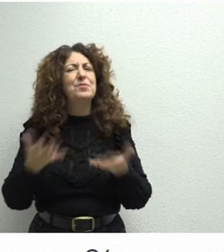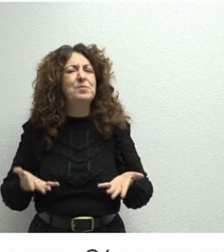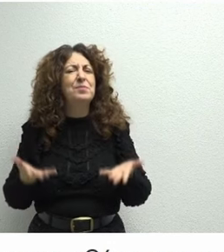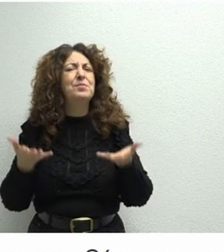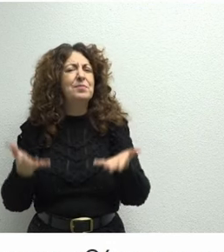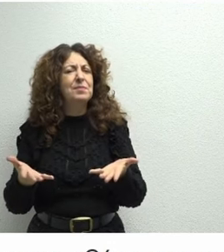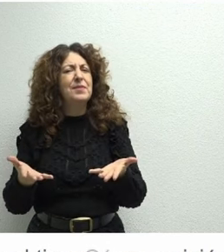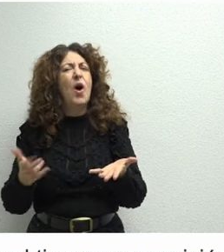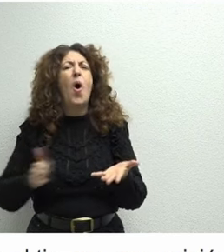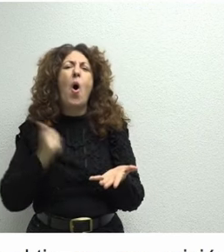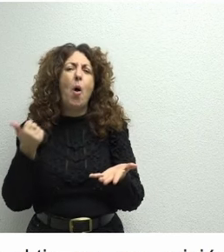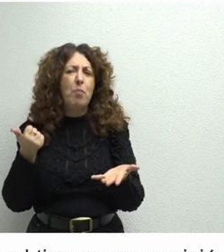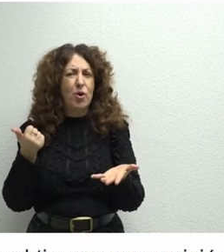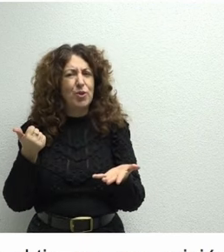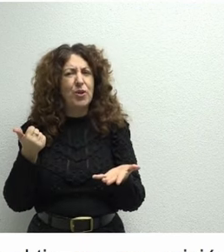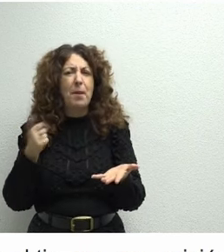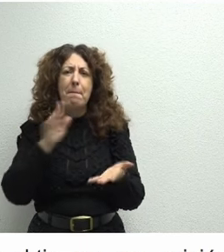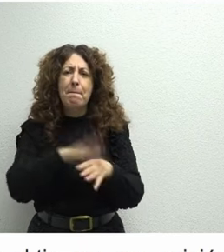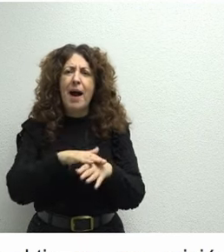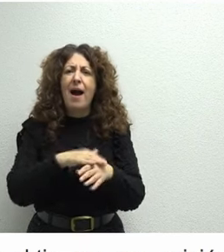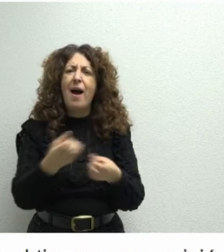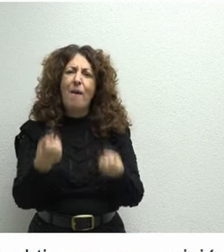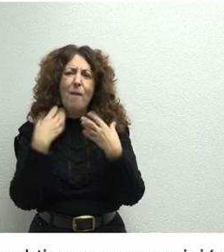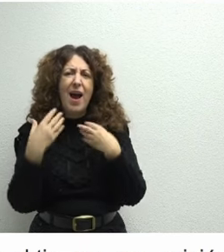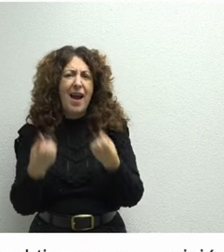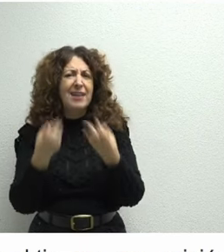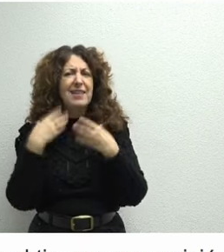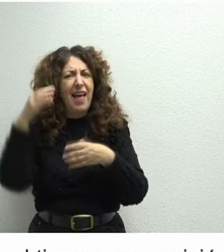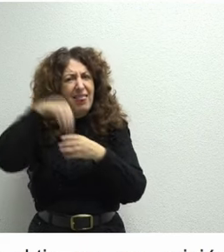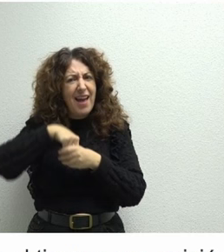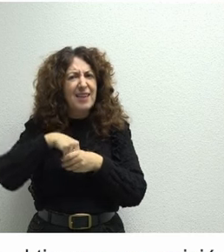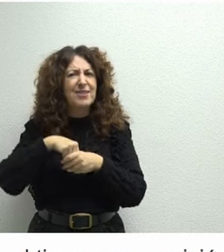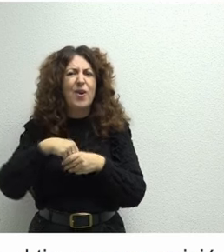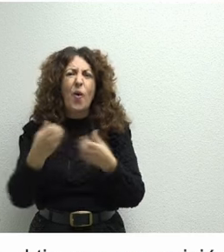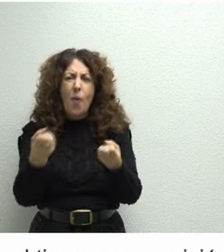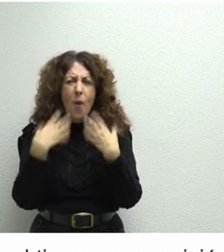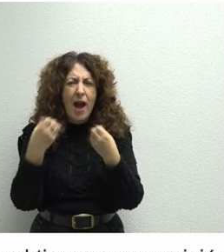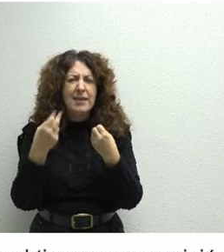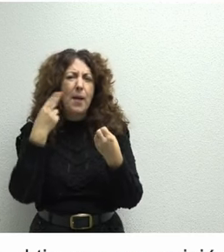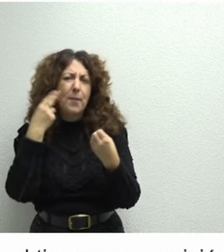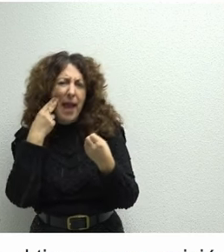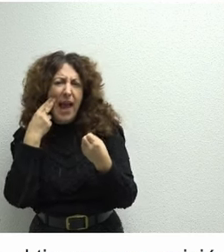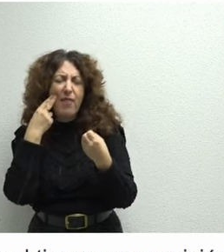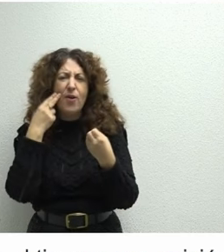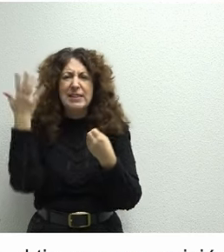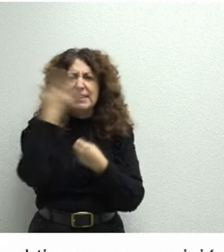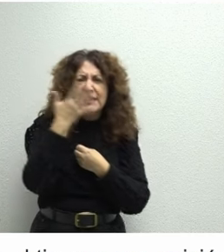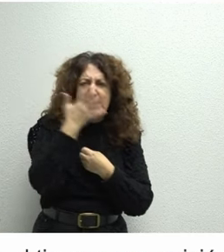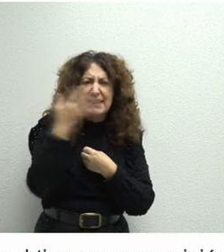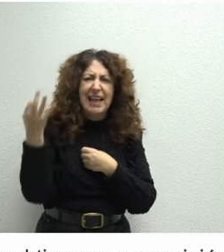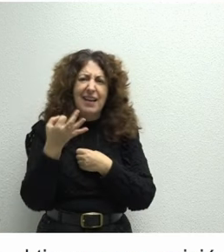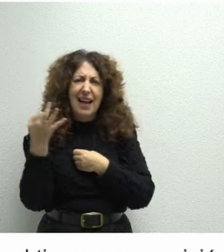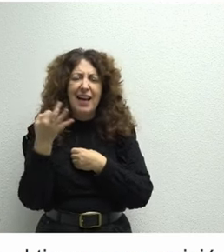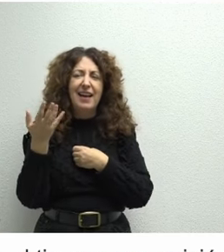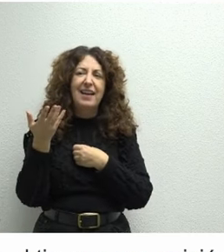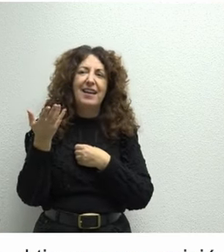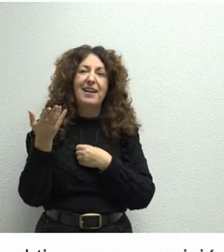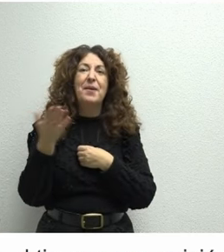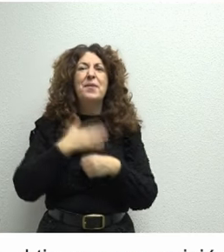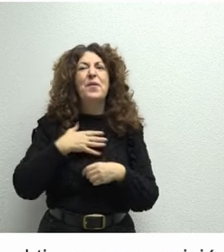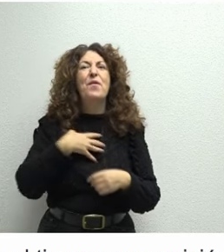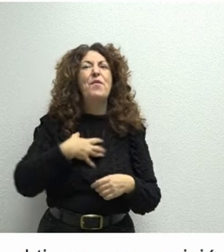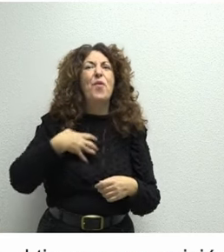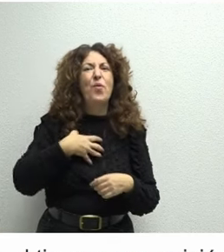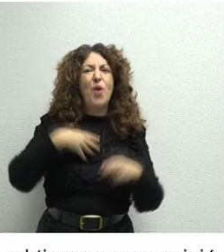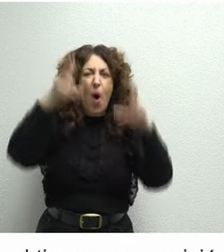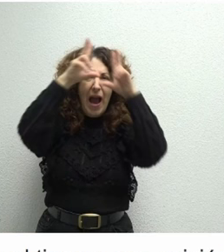oportunidad que nos cuenten en consulta eh aquellos miedos aquellos temores que tienen que no solo mi función de